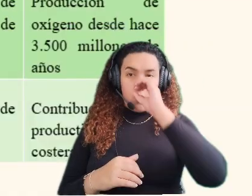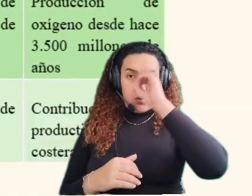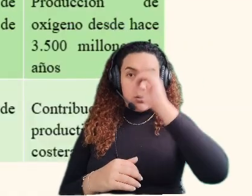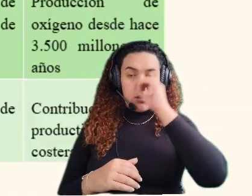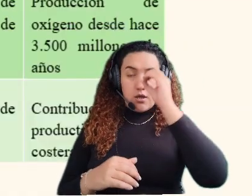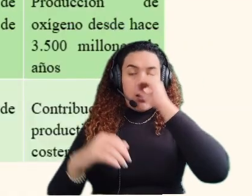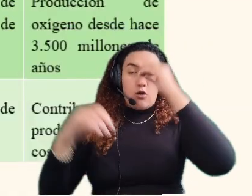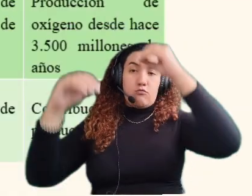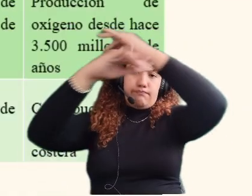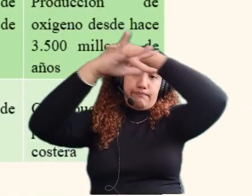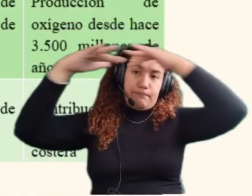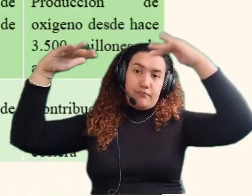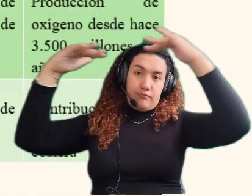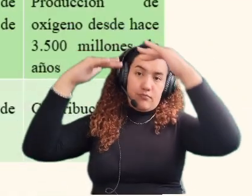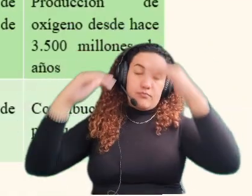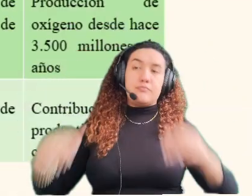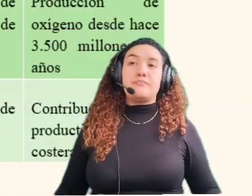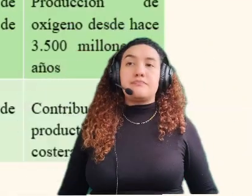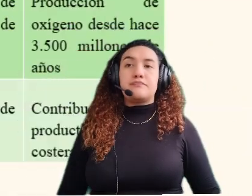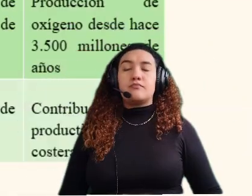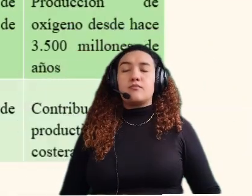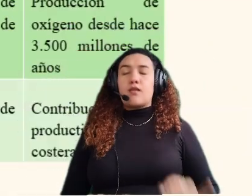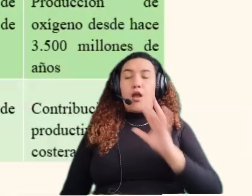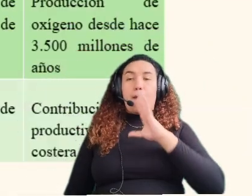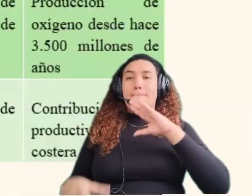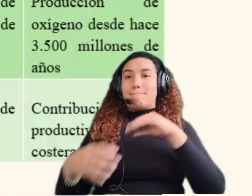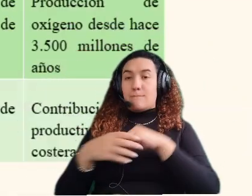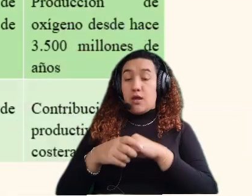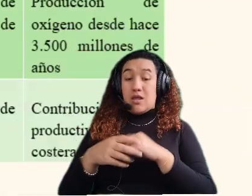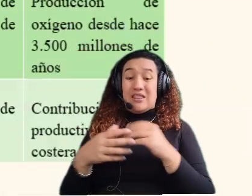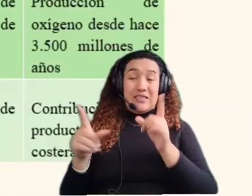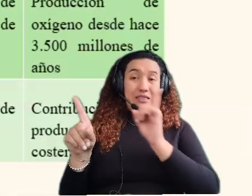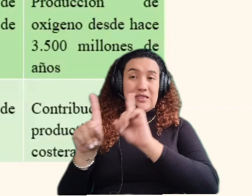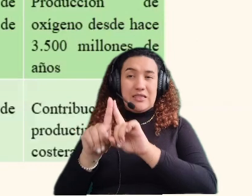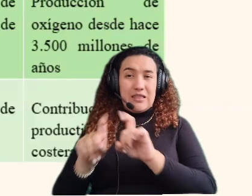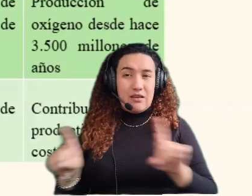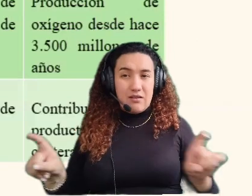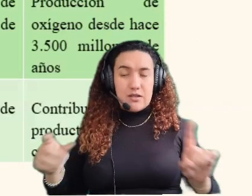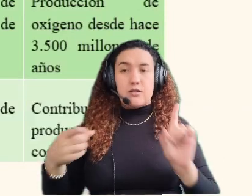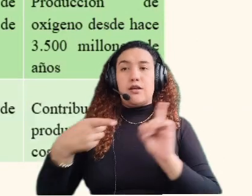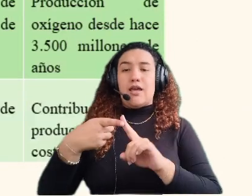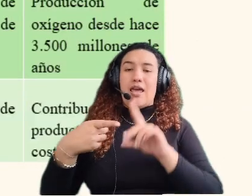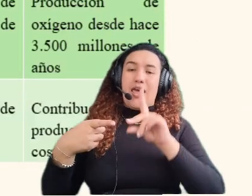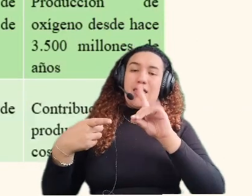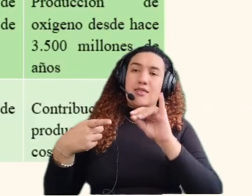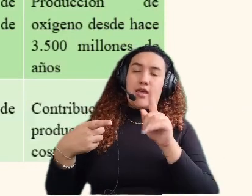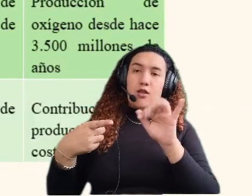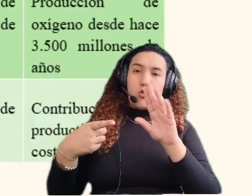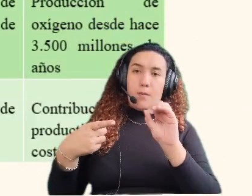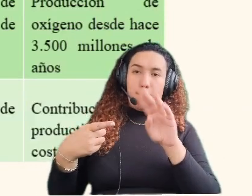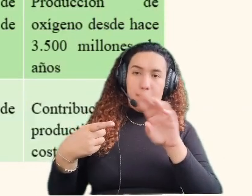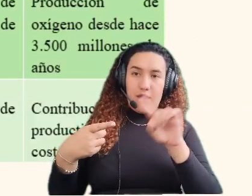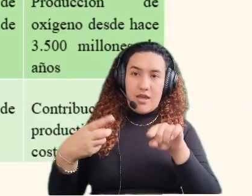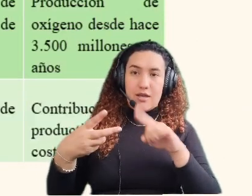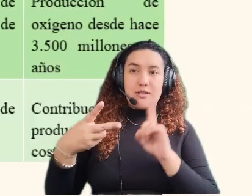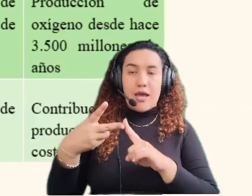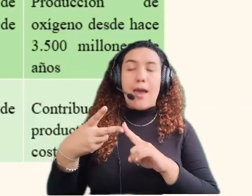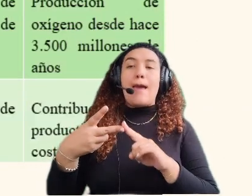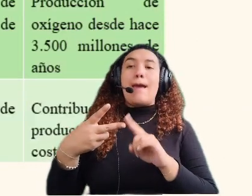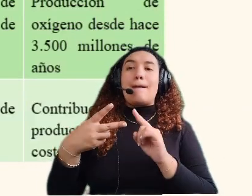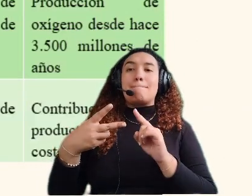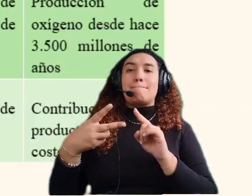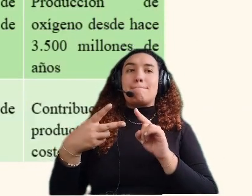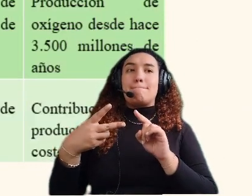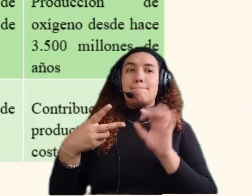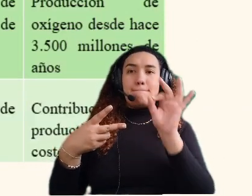aproximadamente el 50% del oxígeno atmosférico. Entre él incluye grupos diversos como diatomeas,